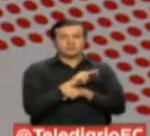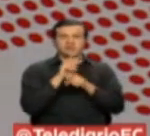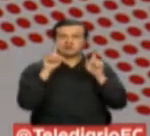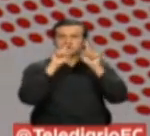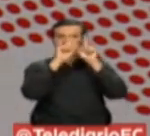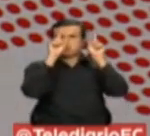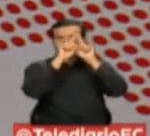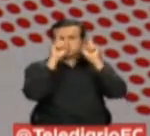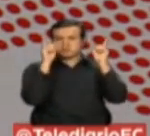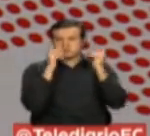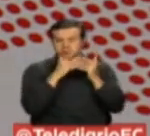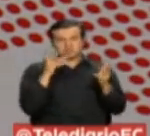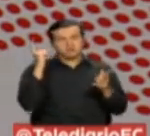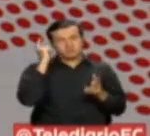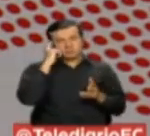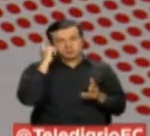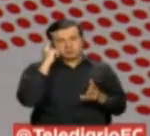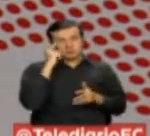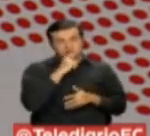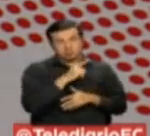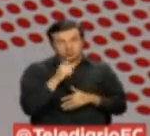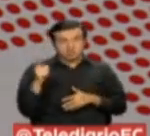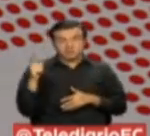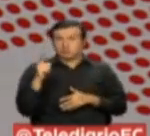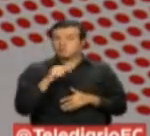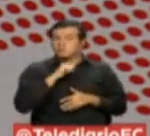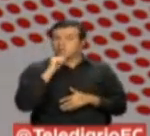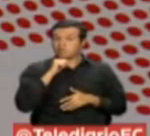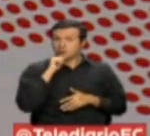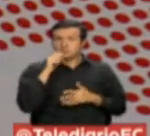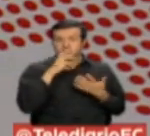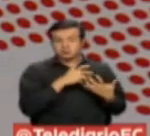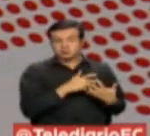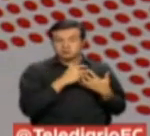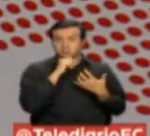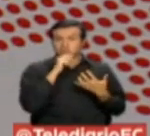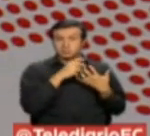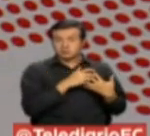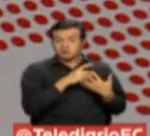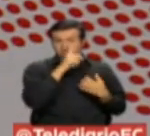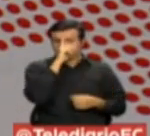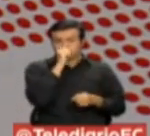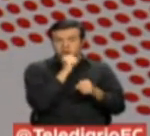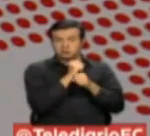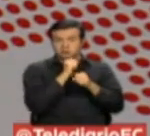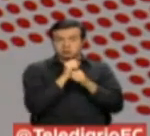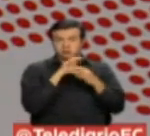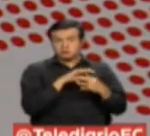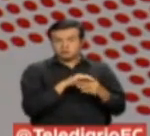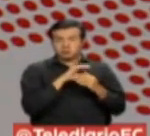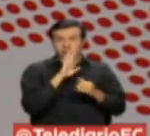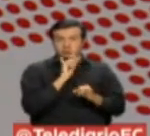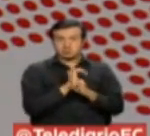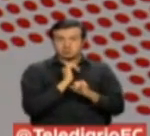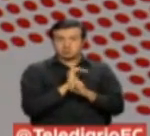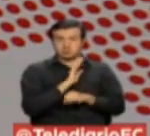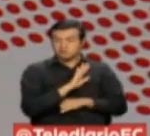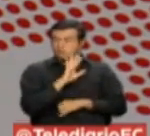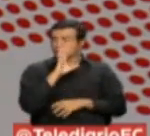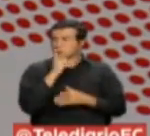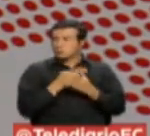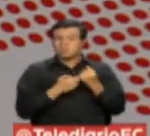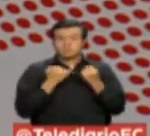Compañías. Yo creo que ahí es donde no existe esa sinergia de trabajo conjunto interinstitucional entre